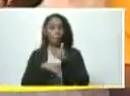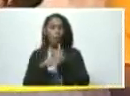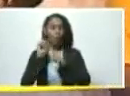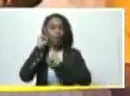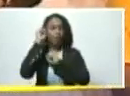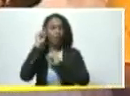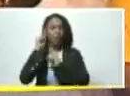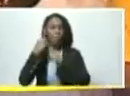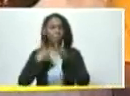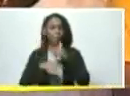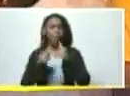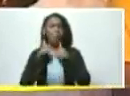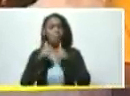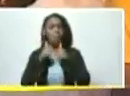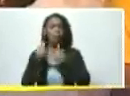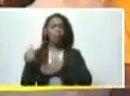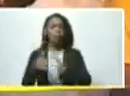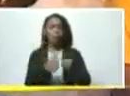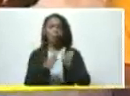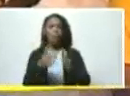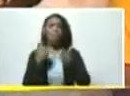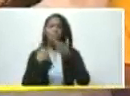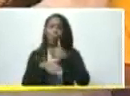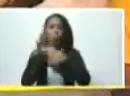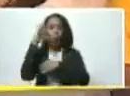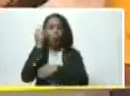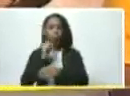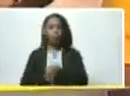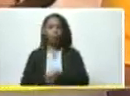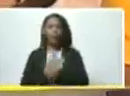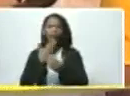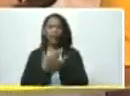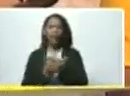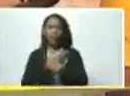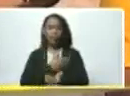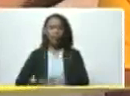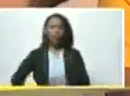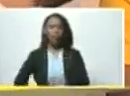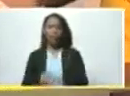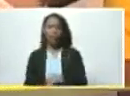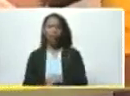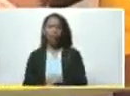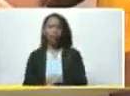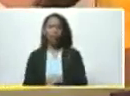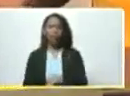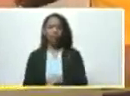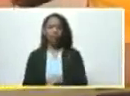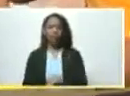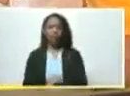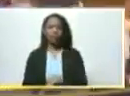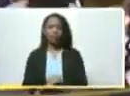vencerlo. Vamos por buen camino y vamos a lograrlo. Gracias, presidente.